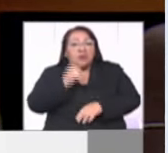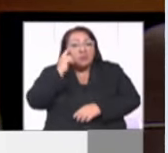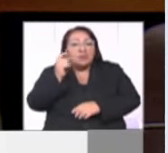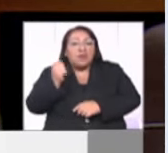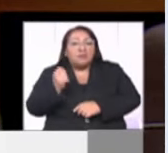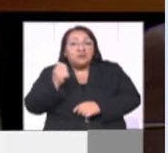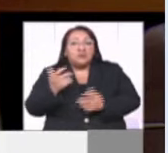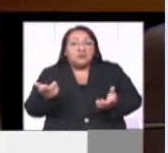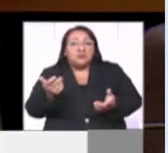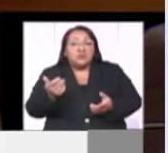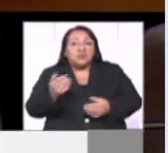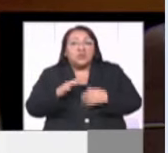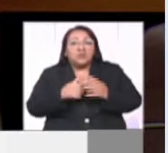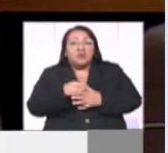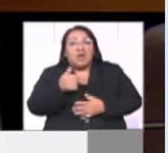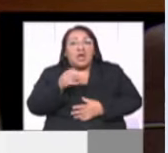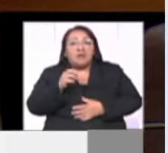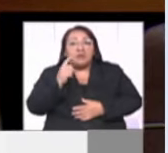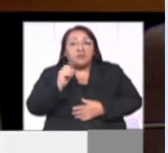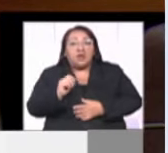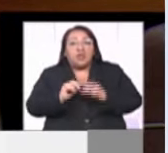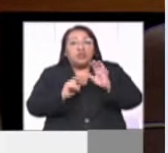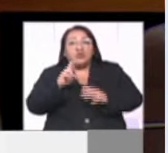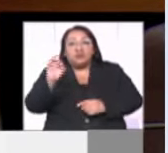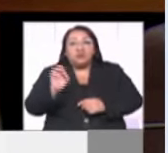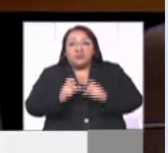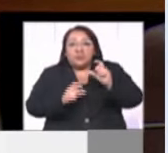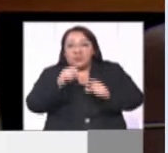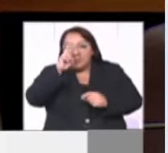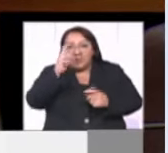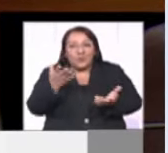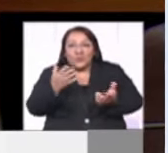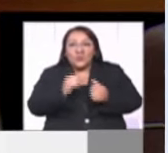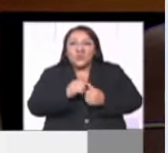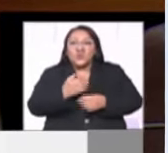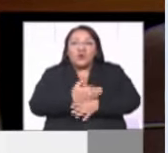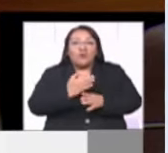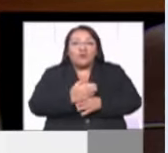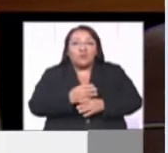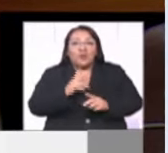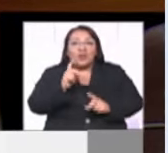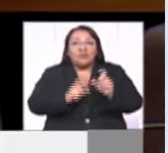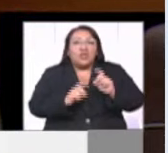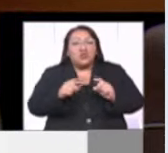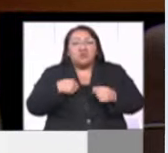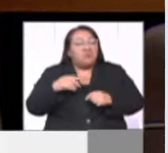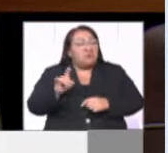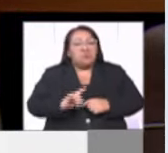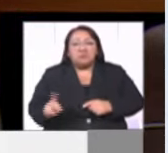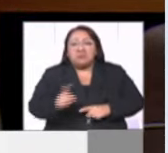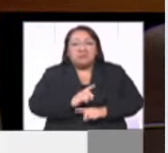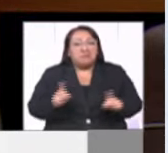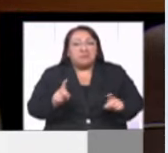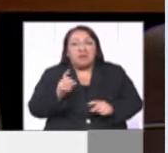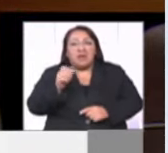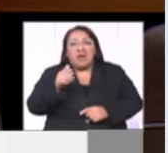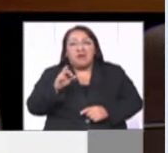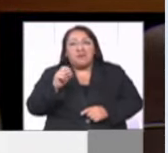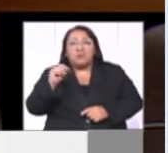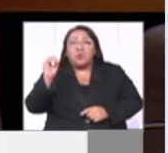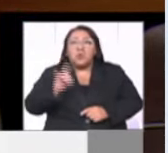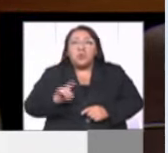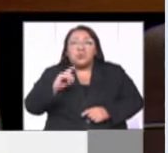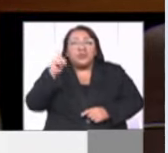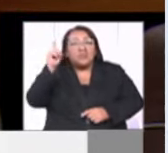en el sistema de pensiones de AFP para el 12% de peruanos, con un sistema que los técnicos dicen que no funciona. La pensión por consumo es